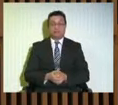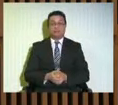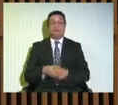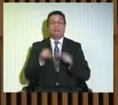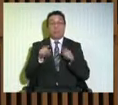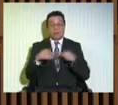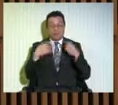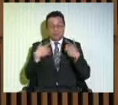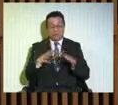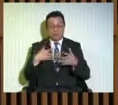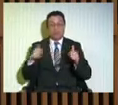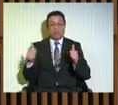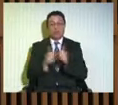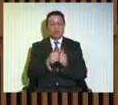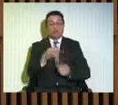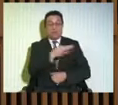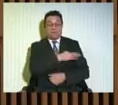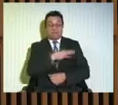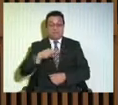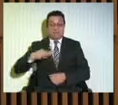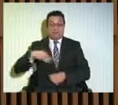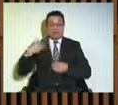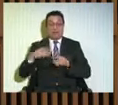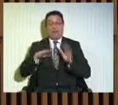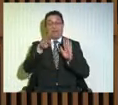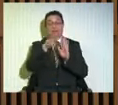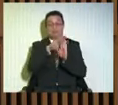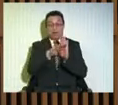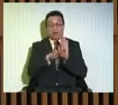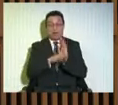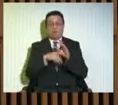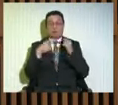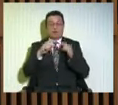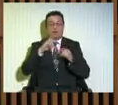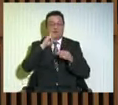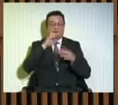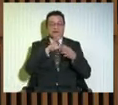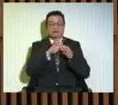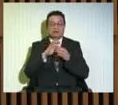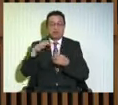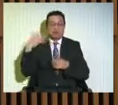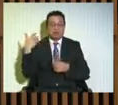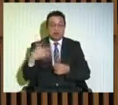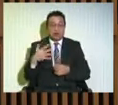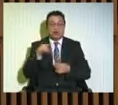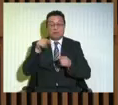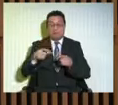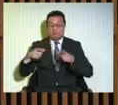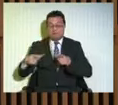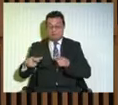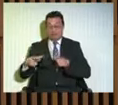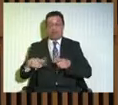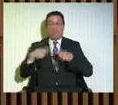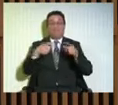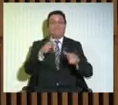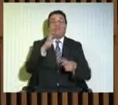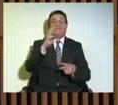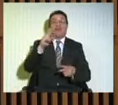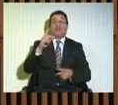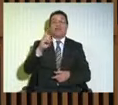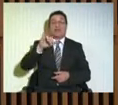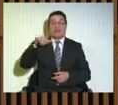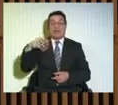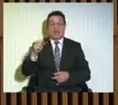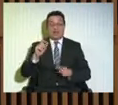Acabamos de lanzar con la ministra un programa que resulta muy significativo, que es del plato a la bandeja. Parece algo